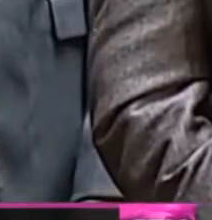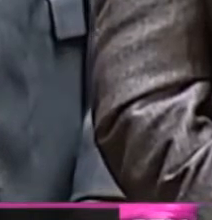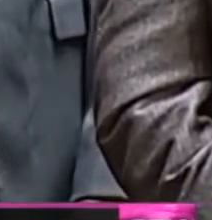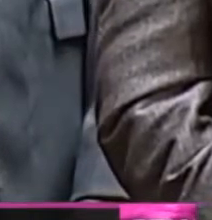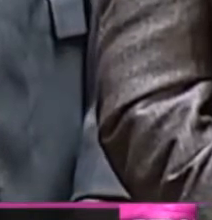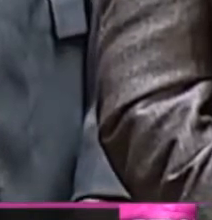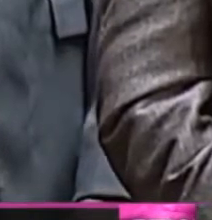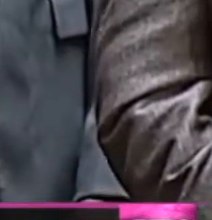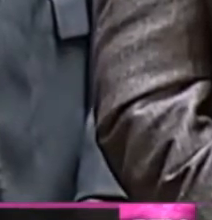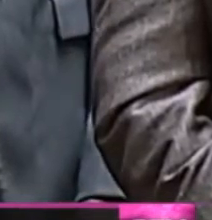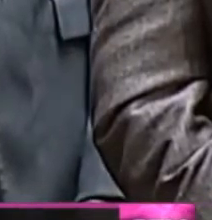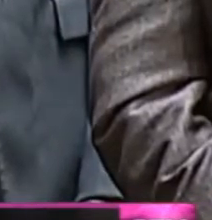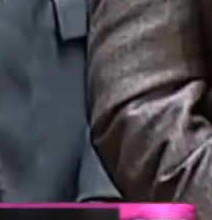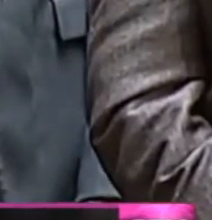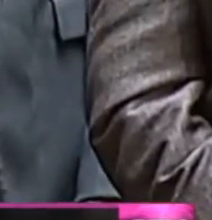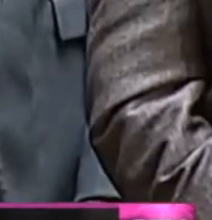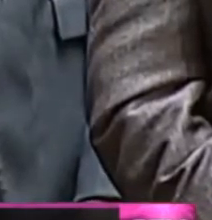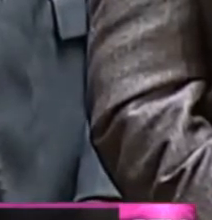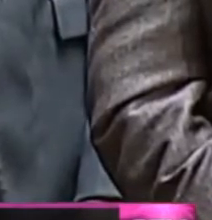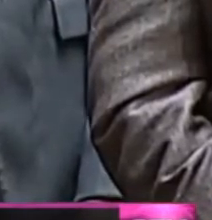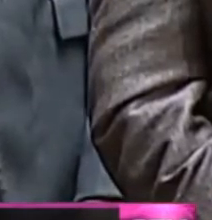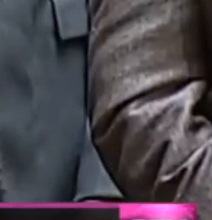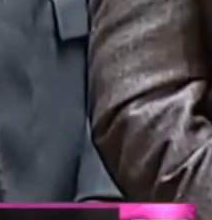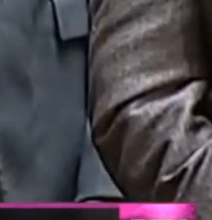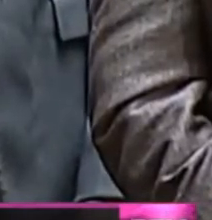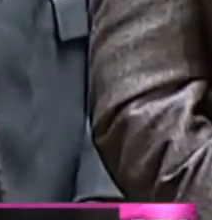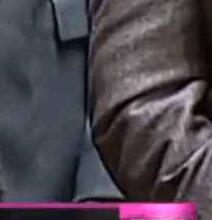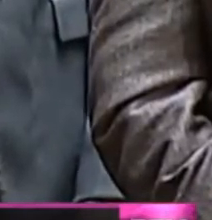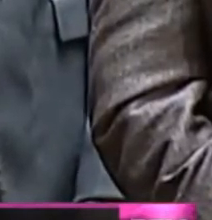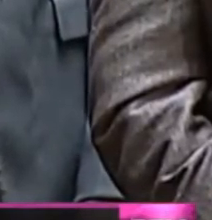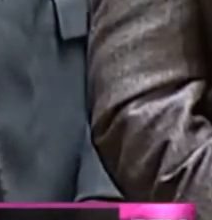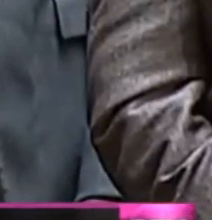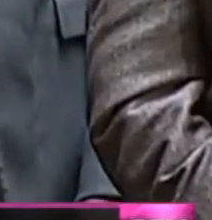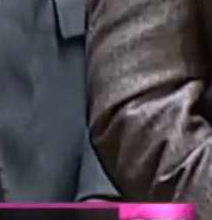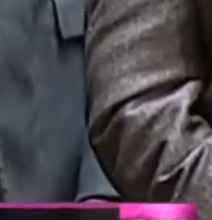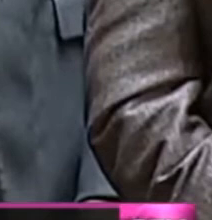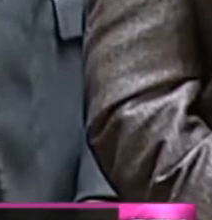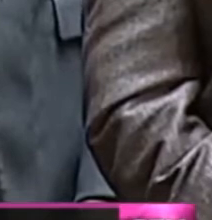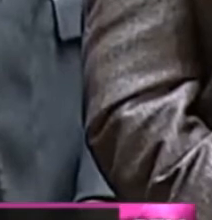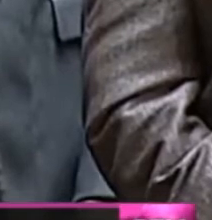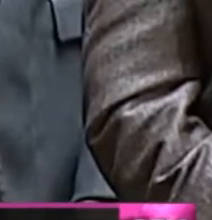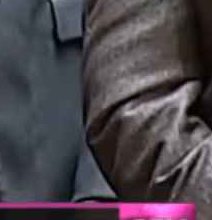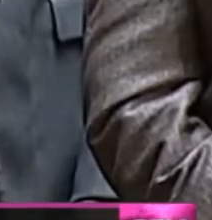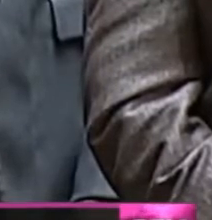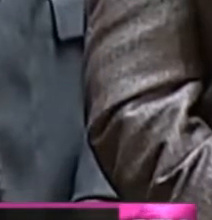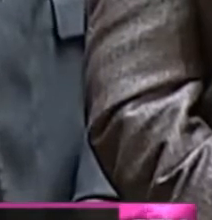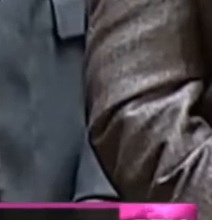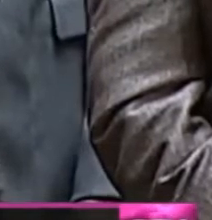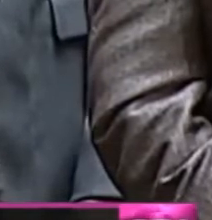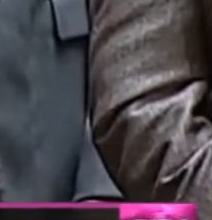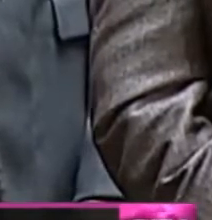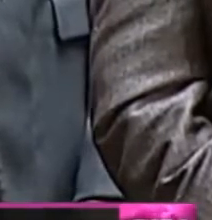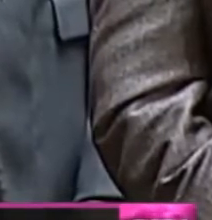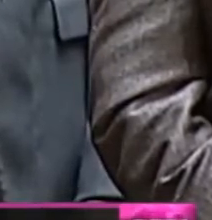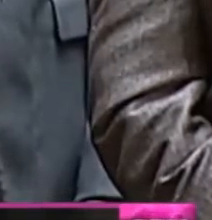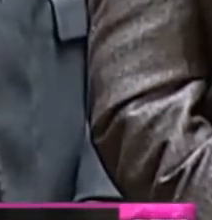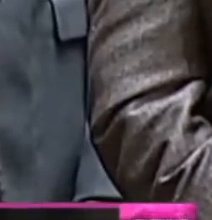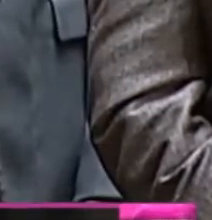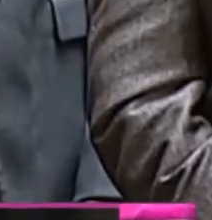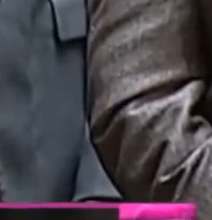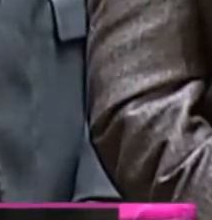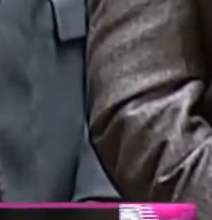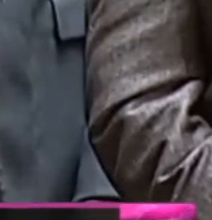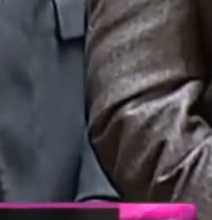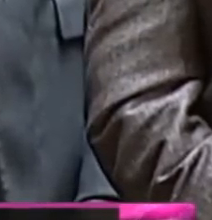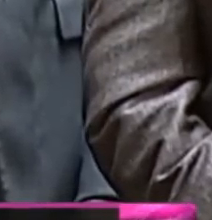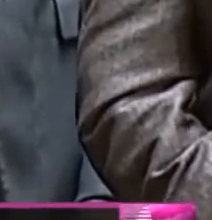wa hiwazaja saikata waitana wa te waitano ni akaja pesca pataka hila waranka aga items wana kjura wairaktana ukamarki